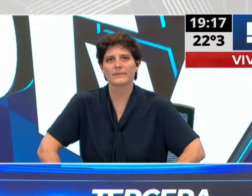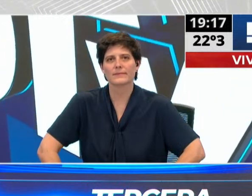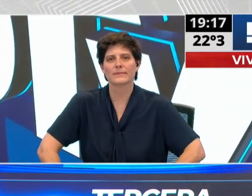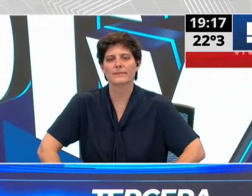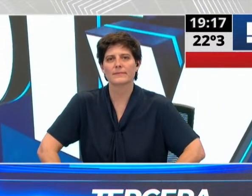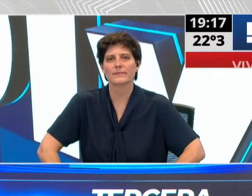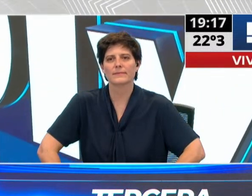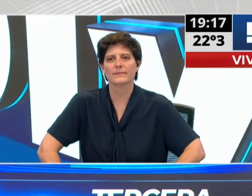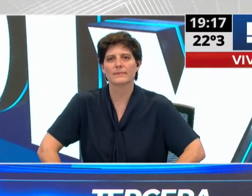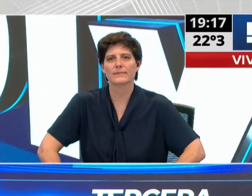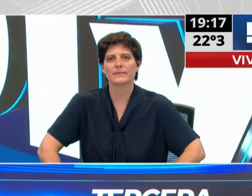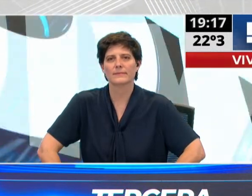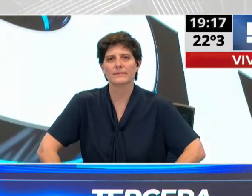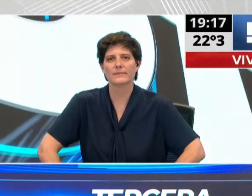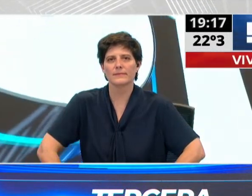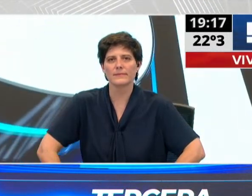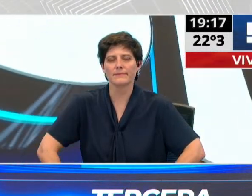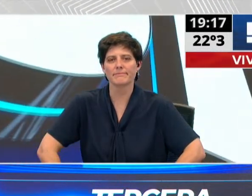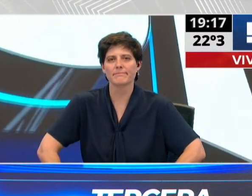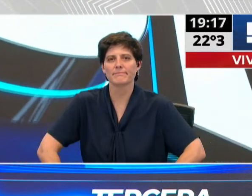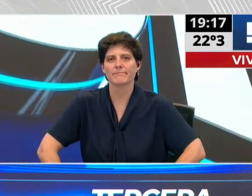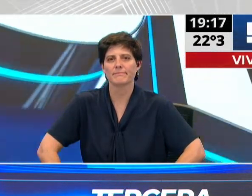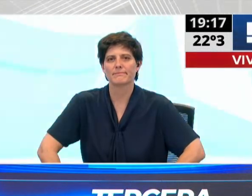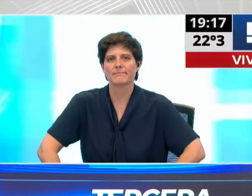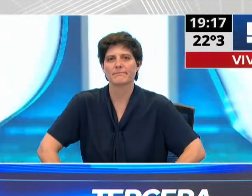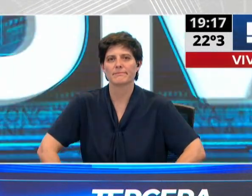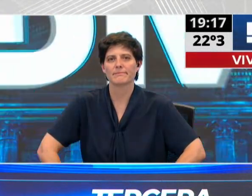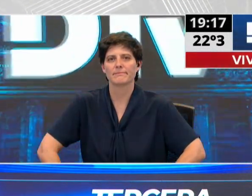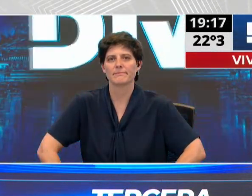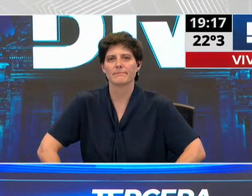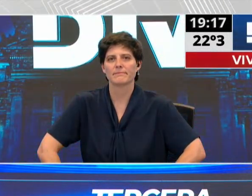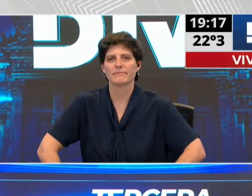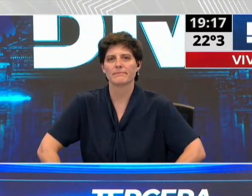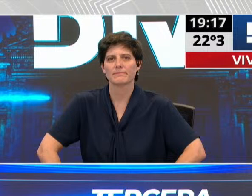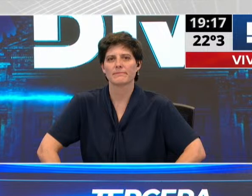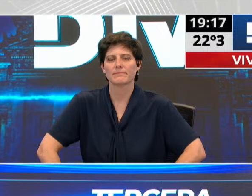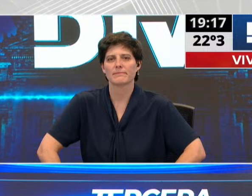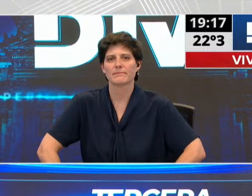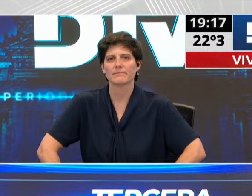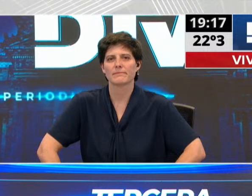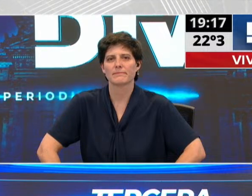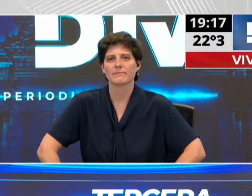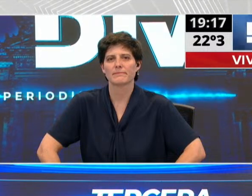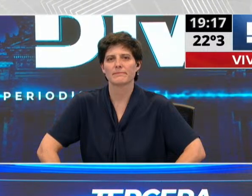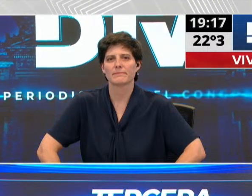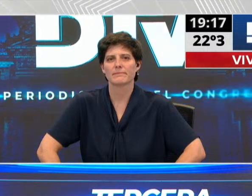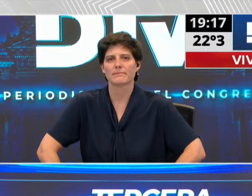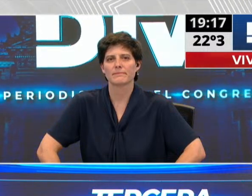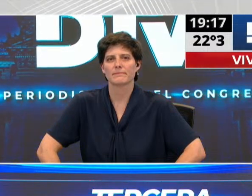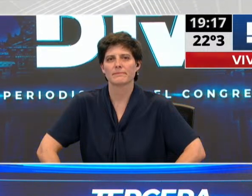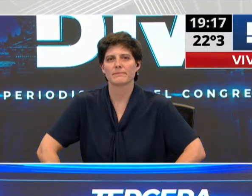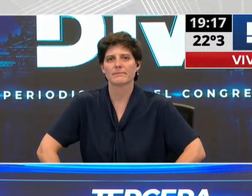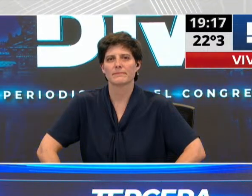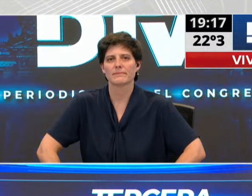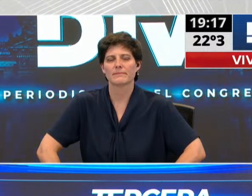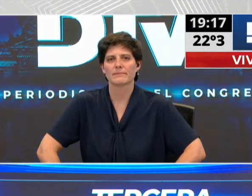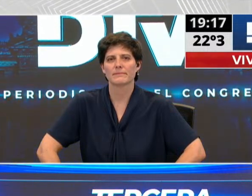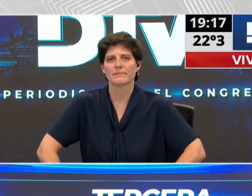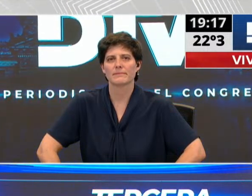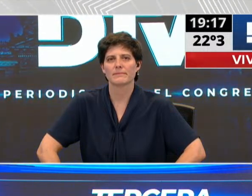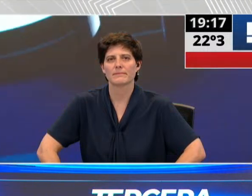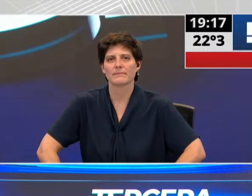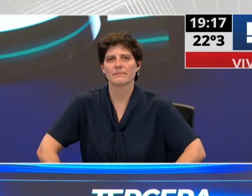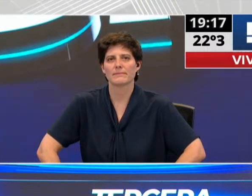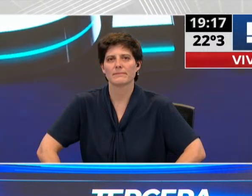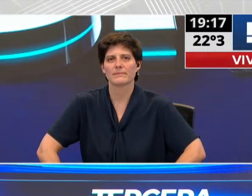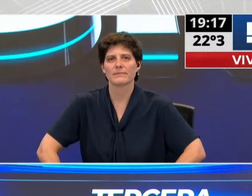también del trabajo de negociación que le queda por delante, en donde ha quedado claro hoy, en este estreno,